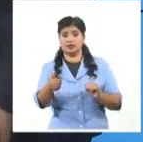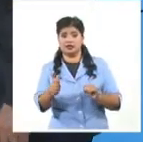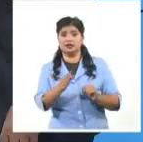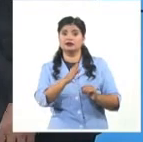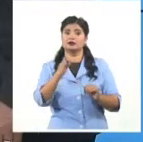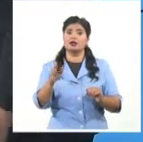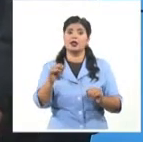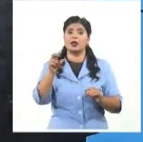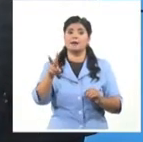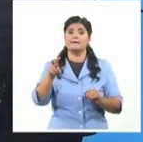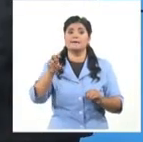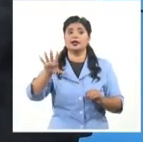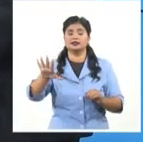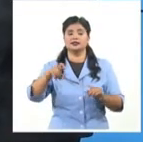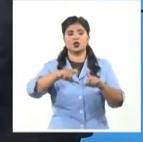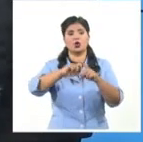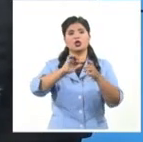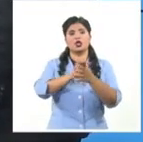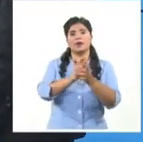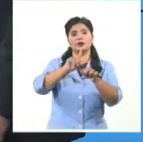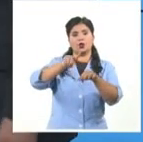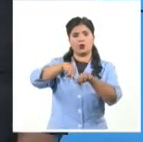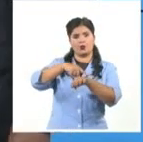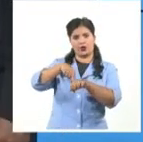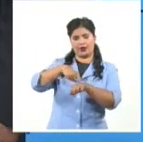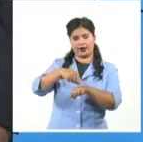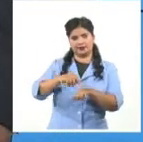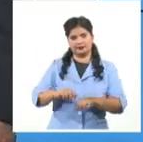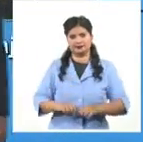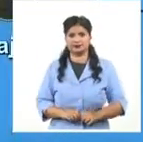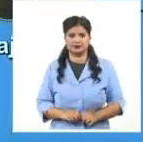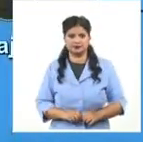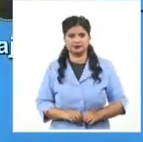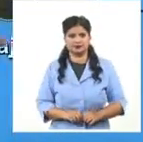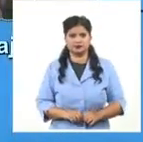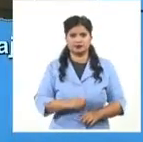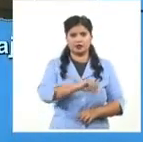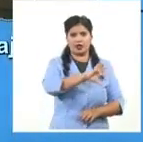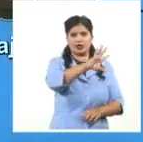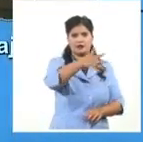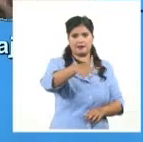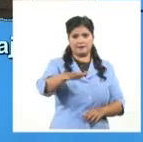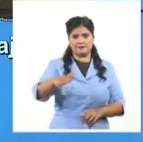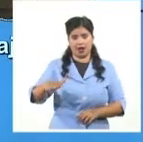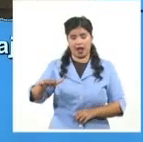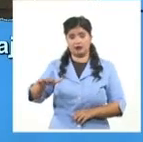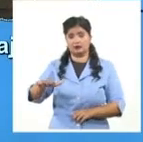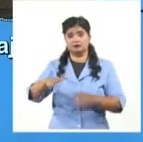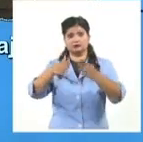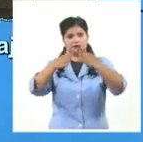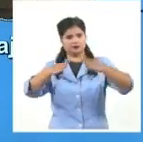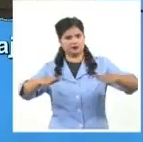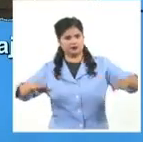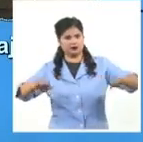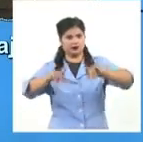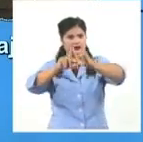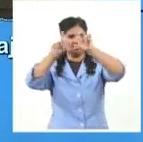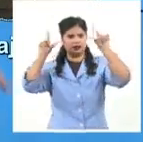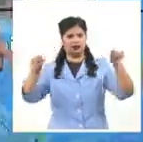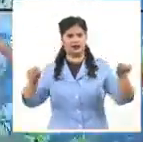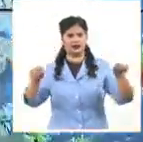nacional, velocidades entre 10 y 25 kilómetros por hora. Tendremos oleaje todavía en el litoral norte oriental, poco oleaje en el resto